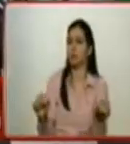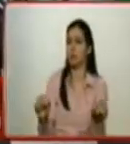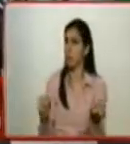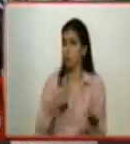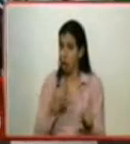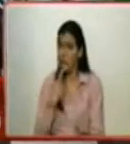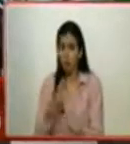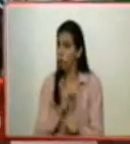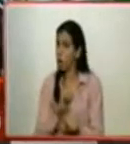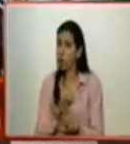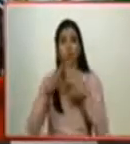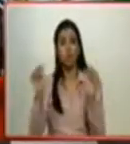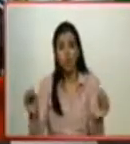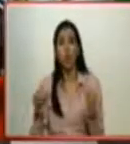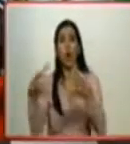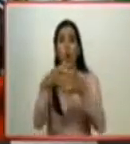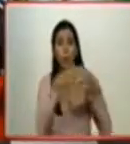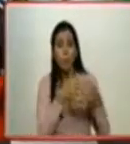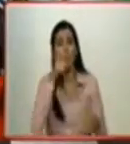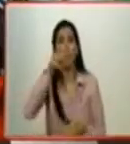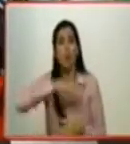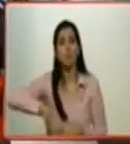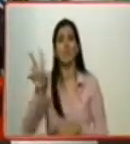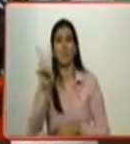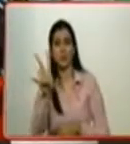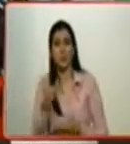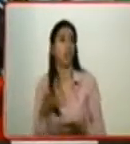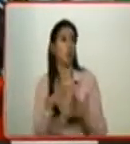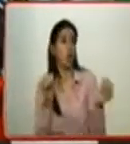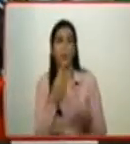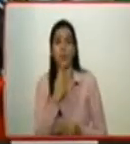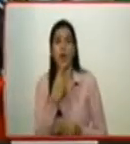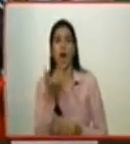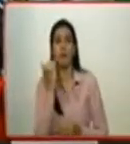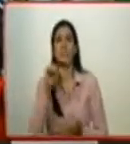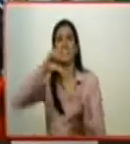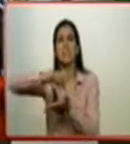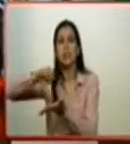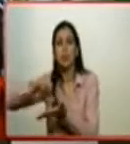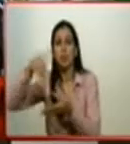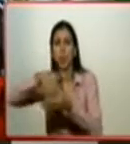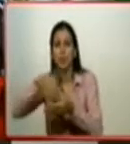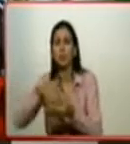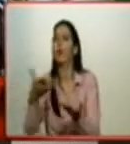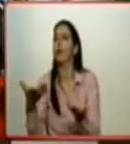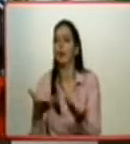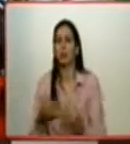dicen todos los sectores de la población venezolana donde habían centros